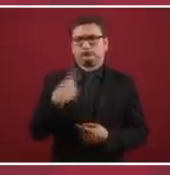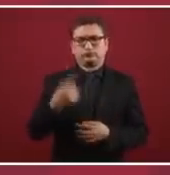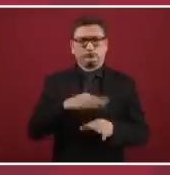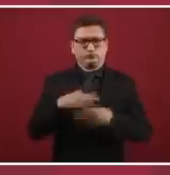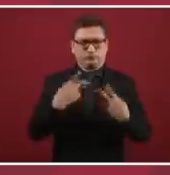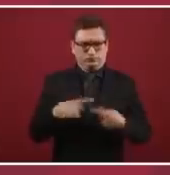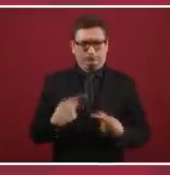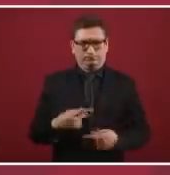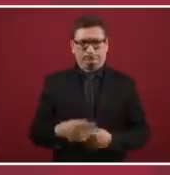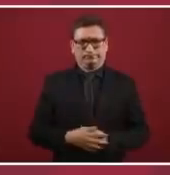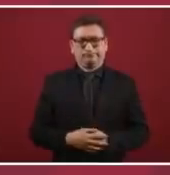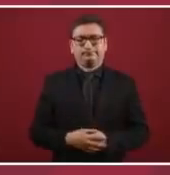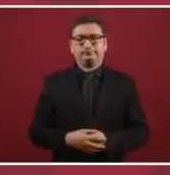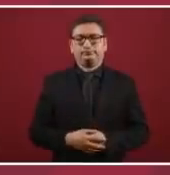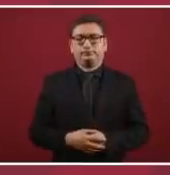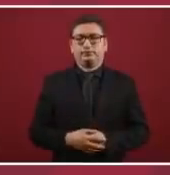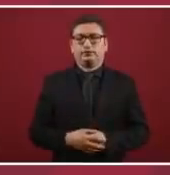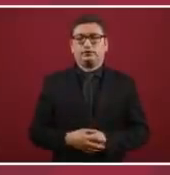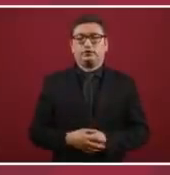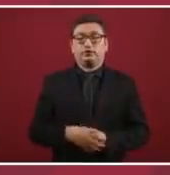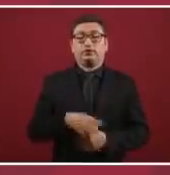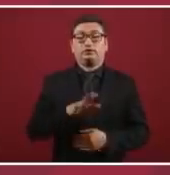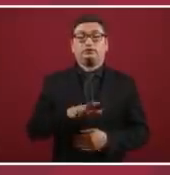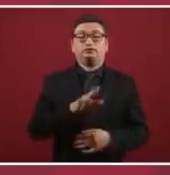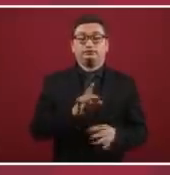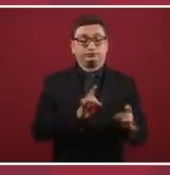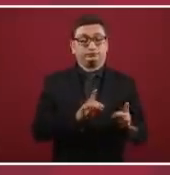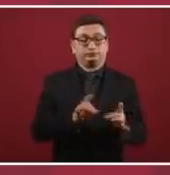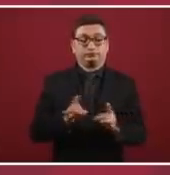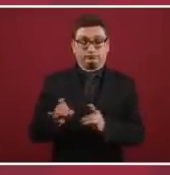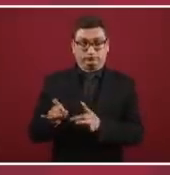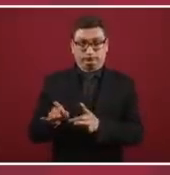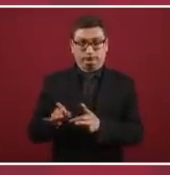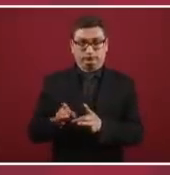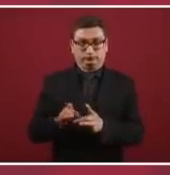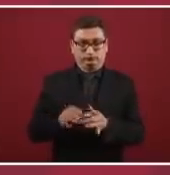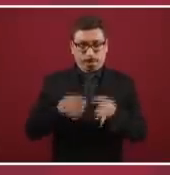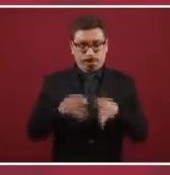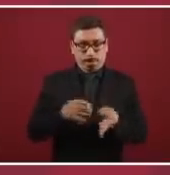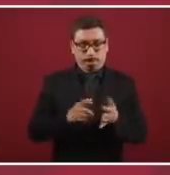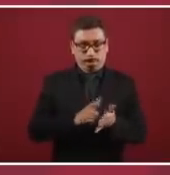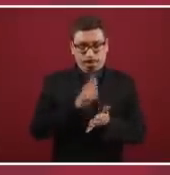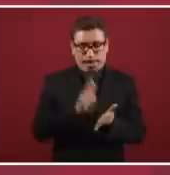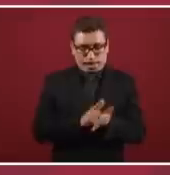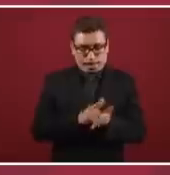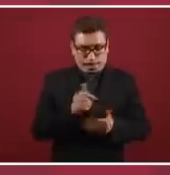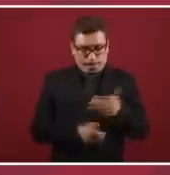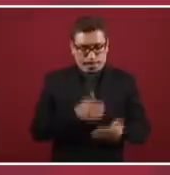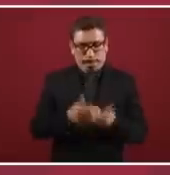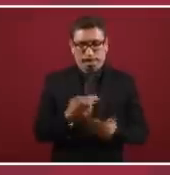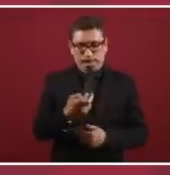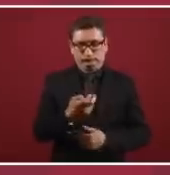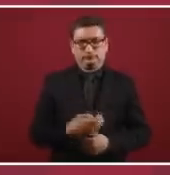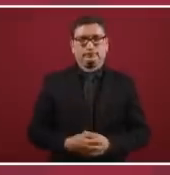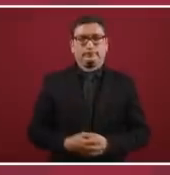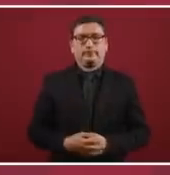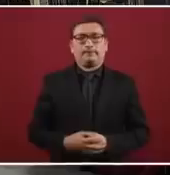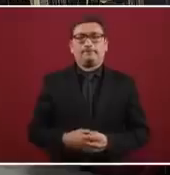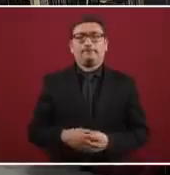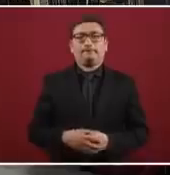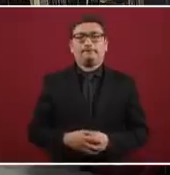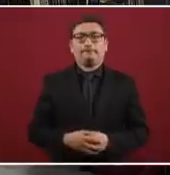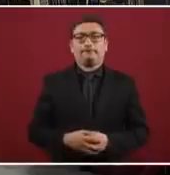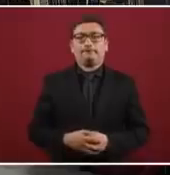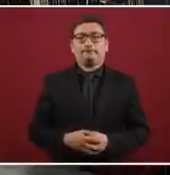gente. Okay. La situación legal. Así es. Okay. Señor